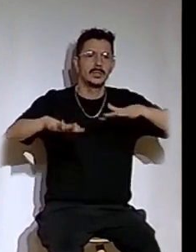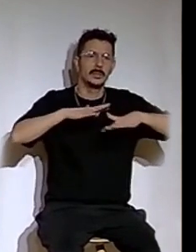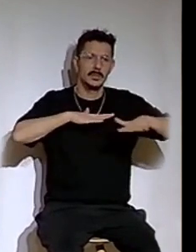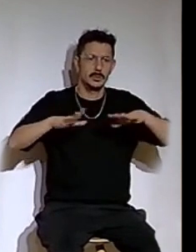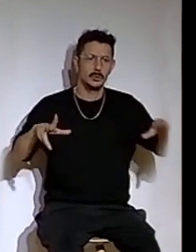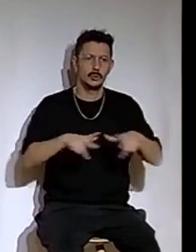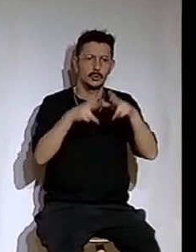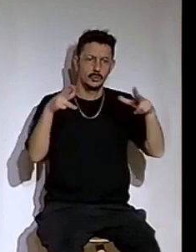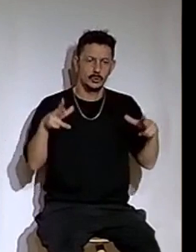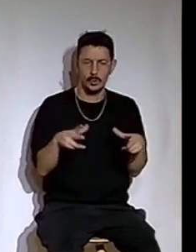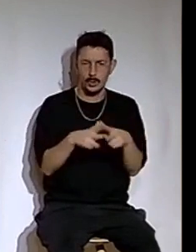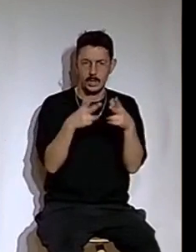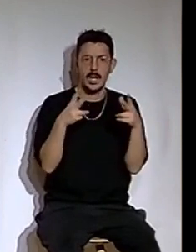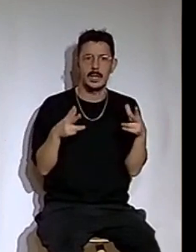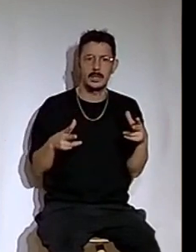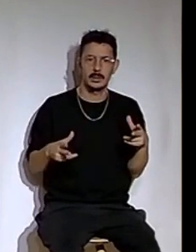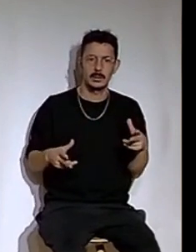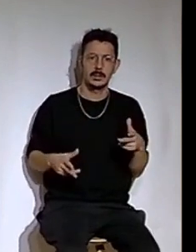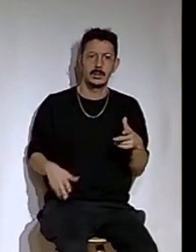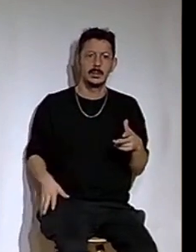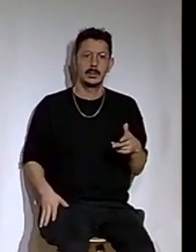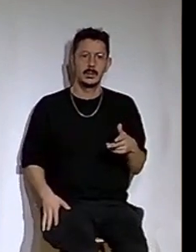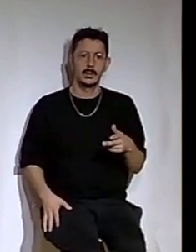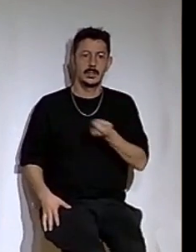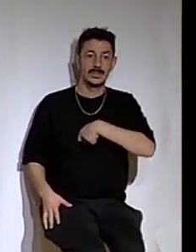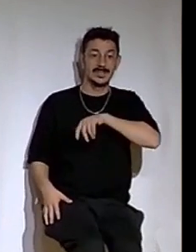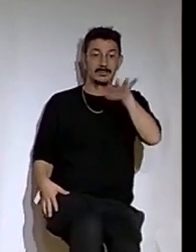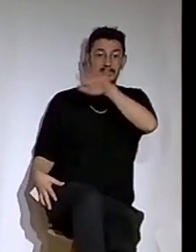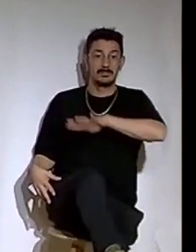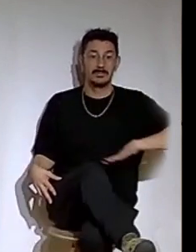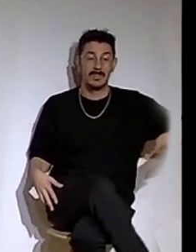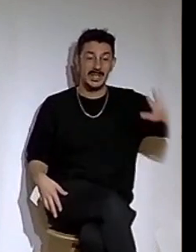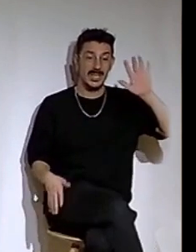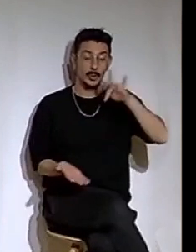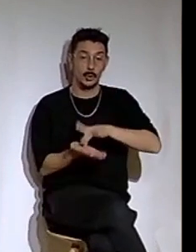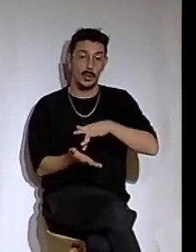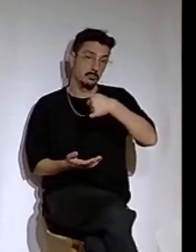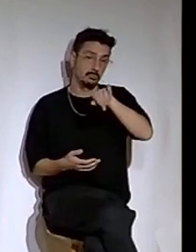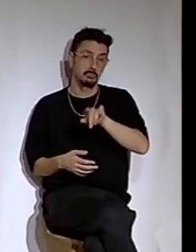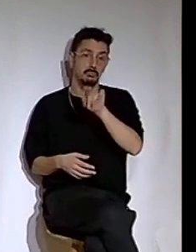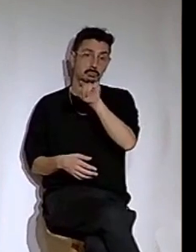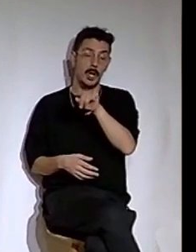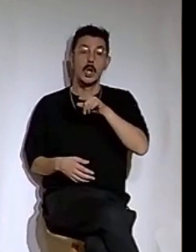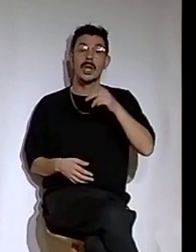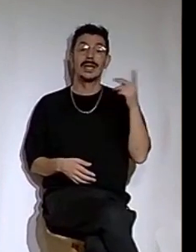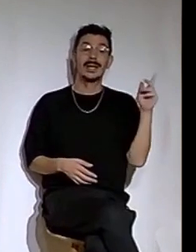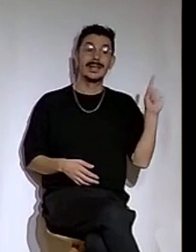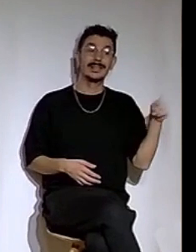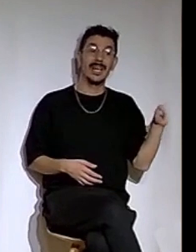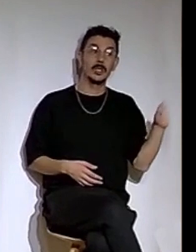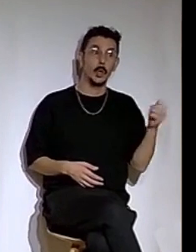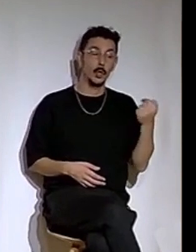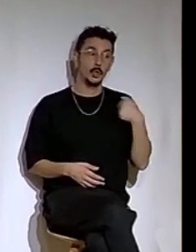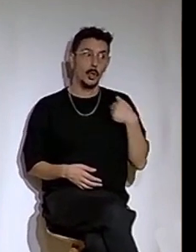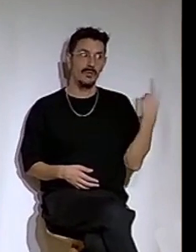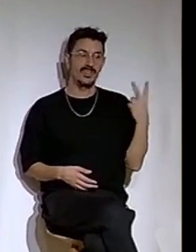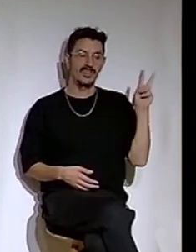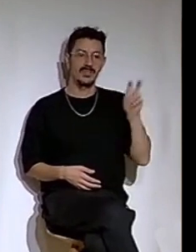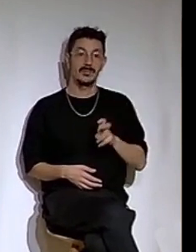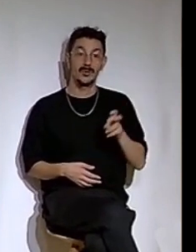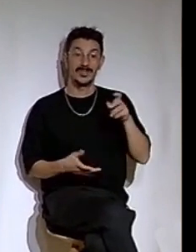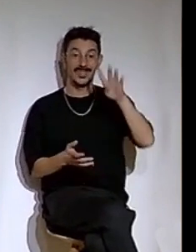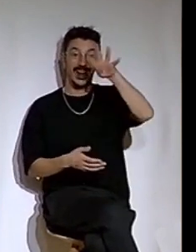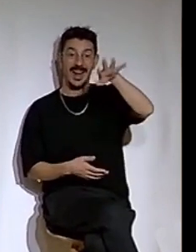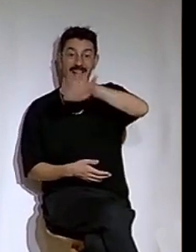situación sociopolíticas y económicas como muy diferentes al del territorio Catalán y para nosotros sí que era importante